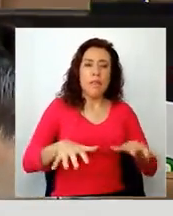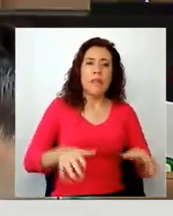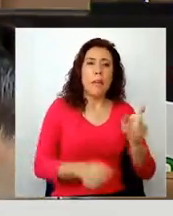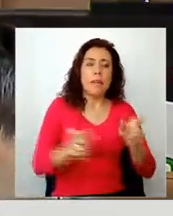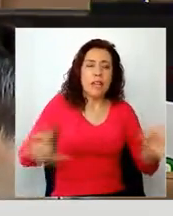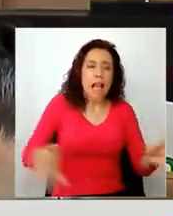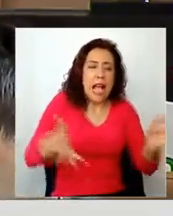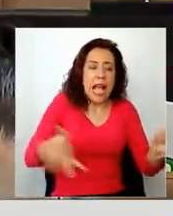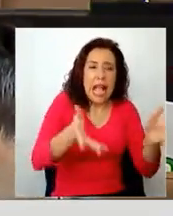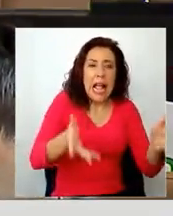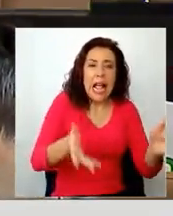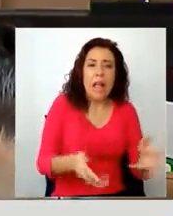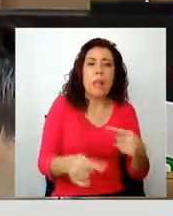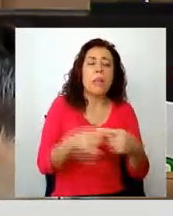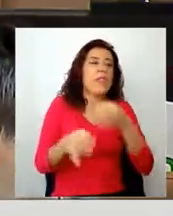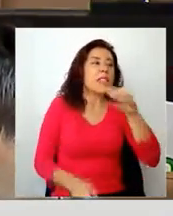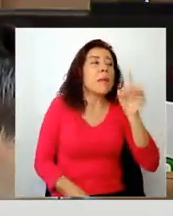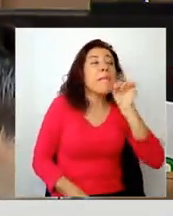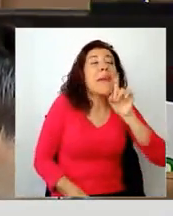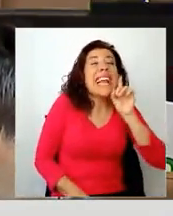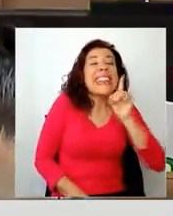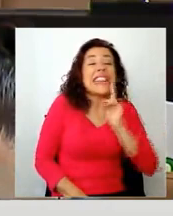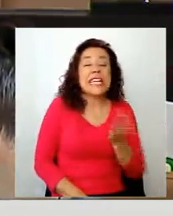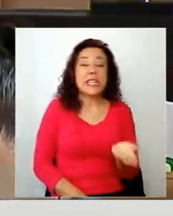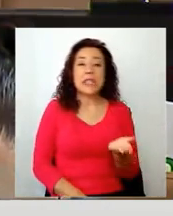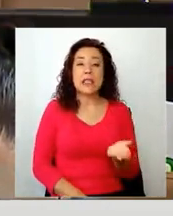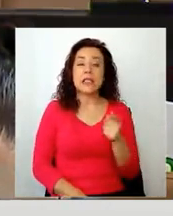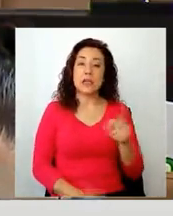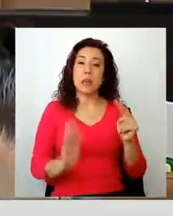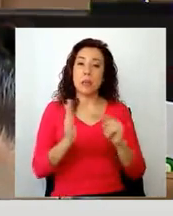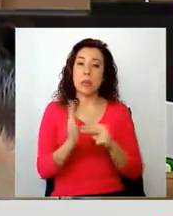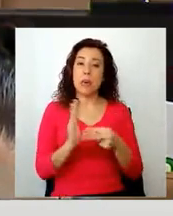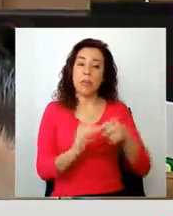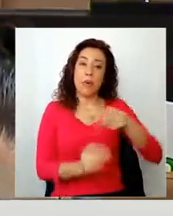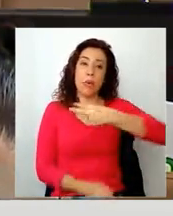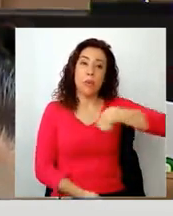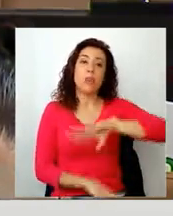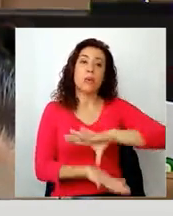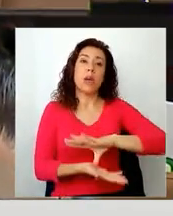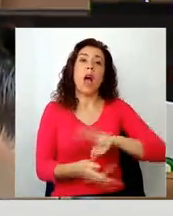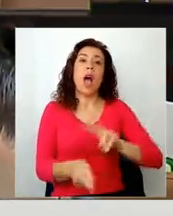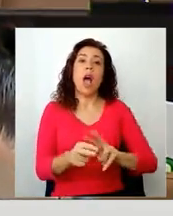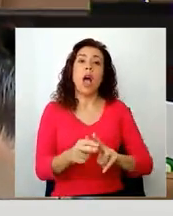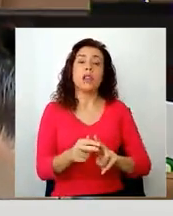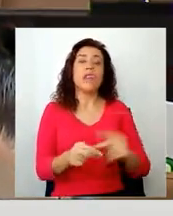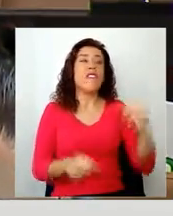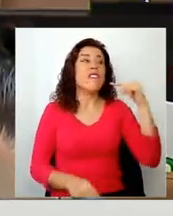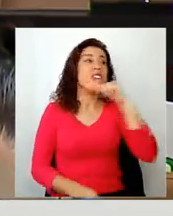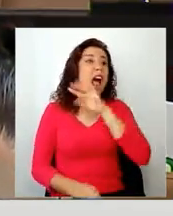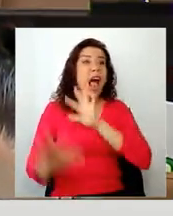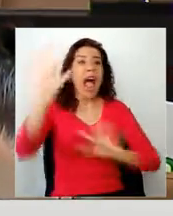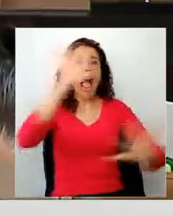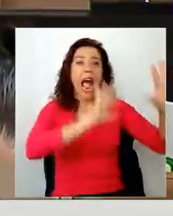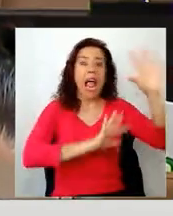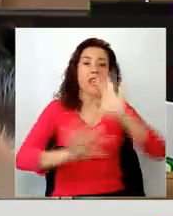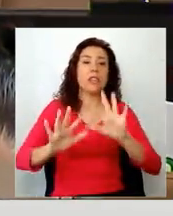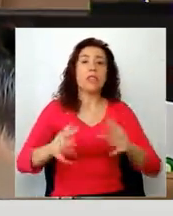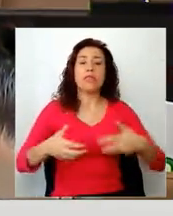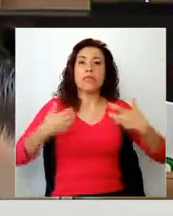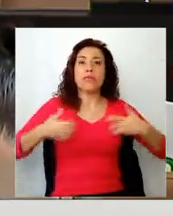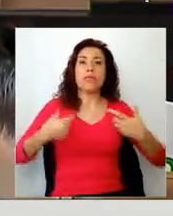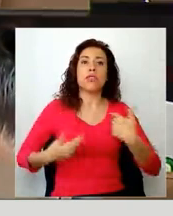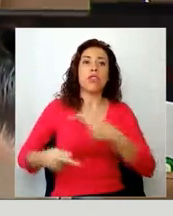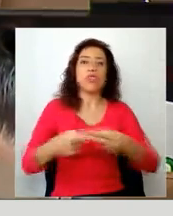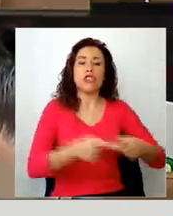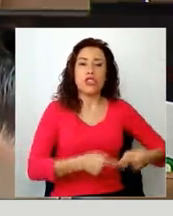mentiras es un problema para nuestro país porque se crea artificialmente algidez social y lo que deberíamos estar